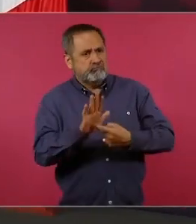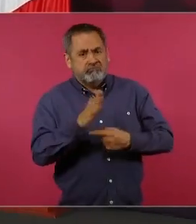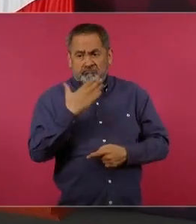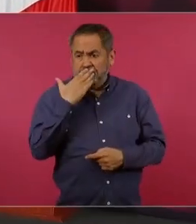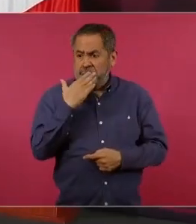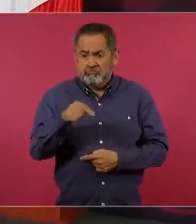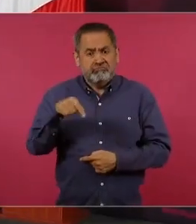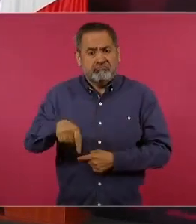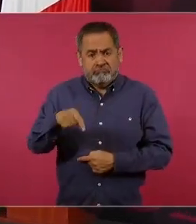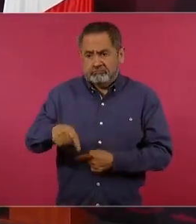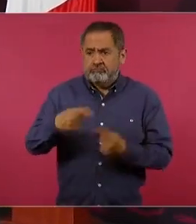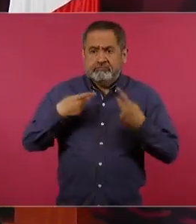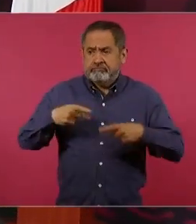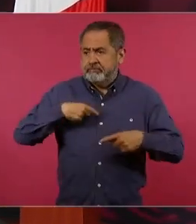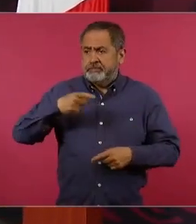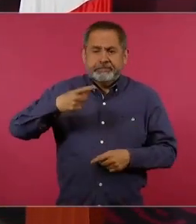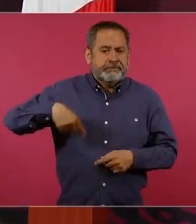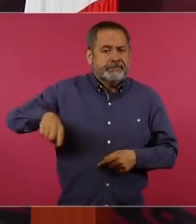ser